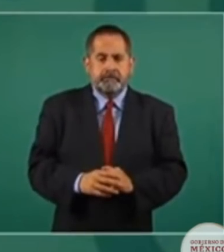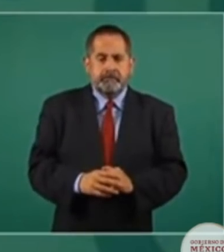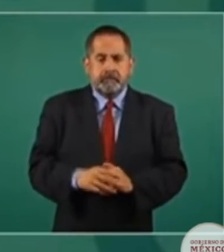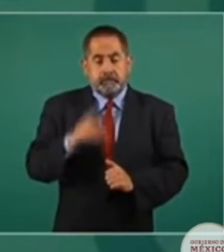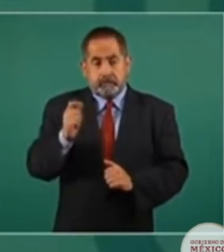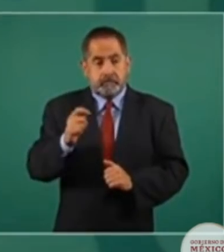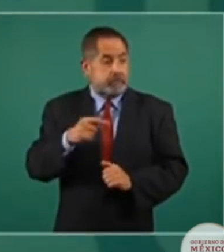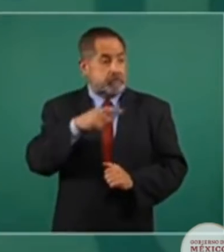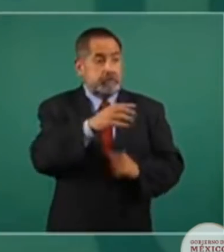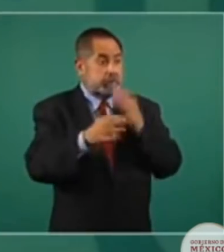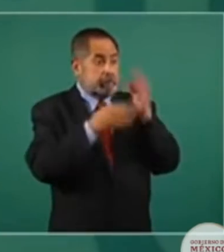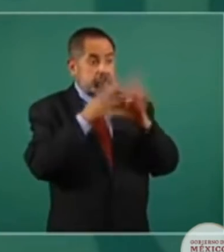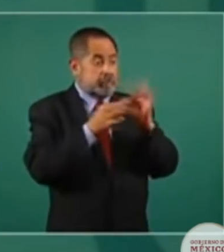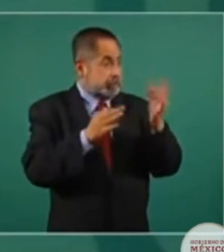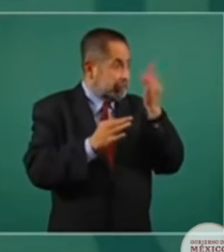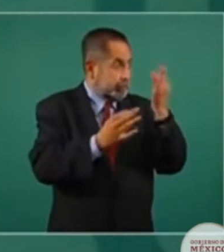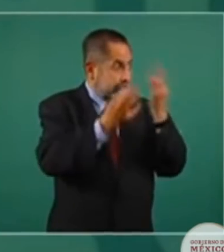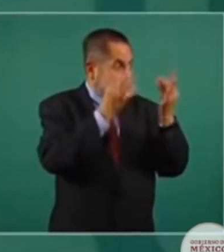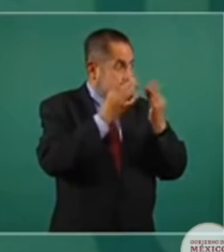la propaganda